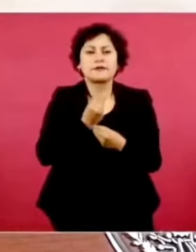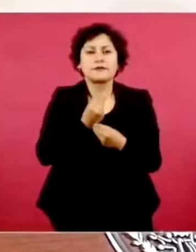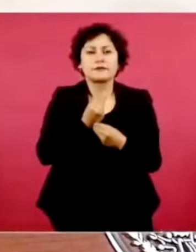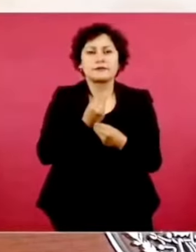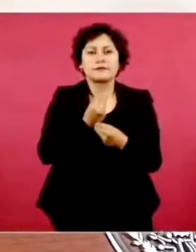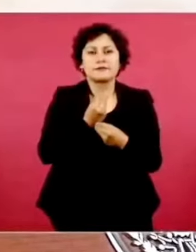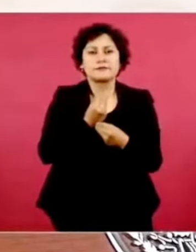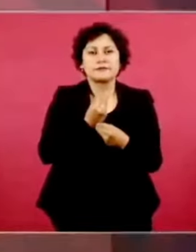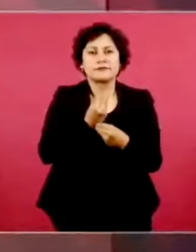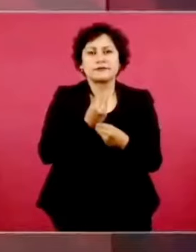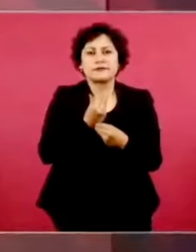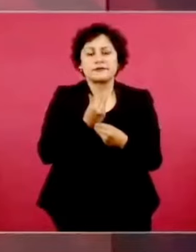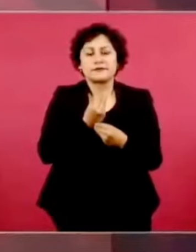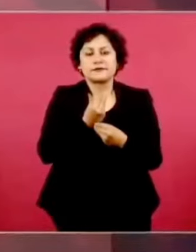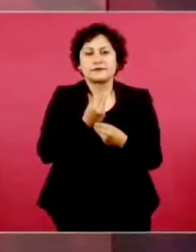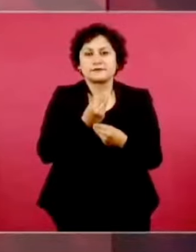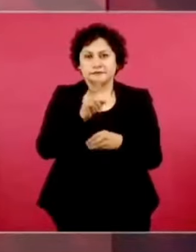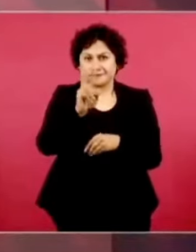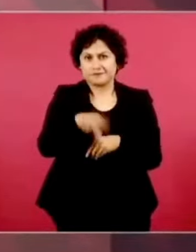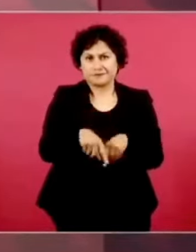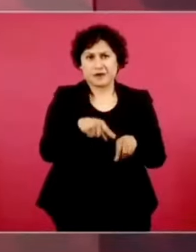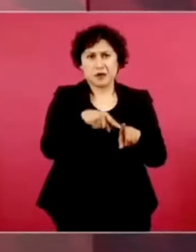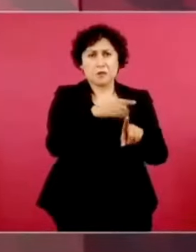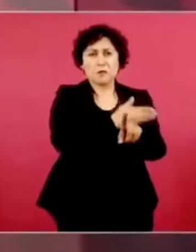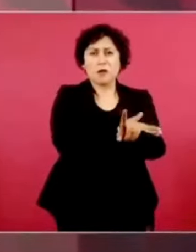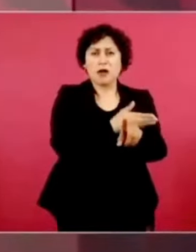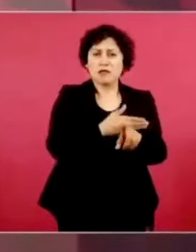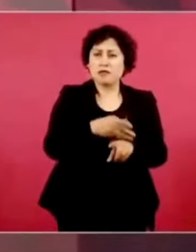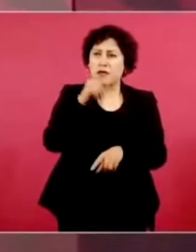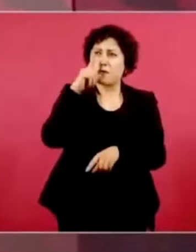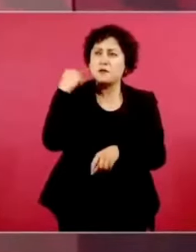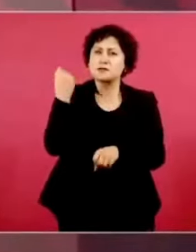Y eran muy buenos amigos.